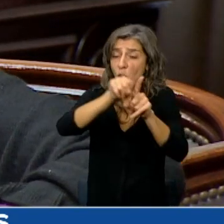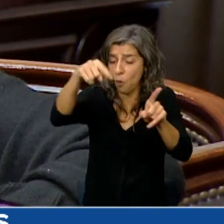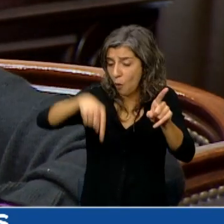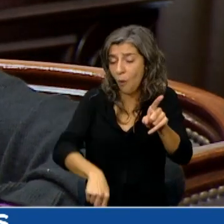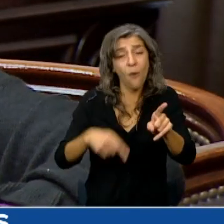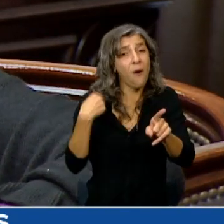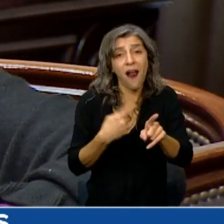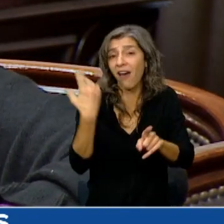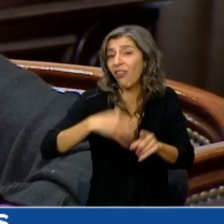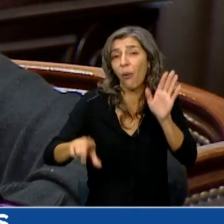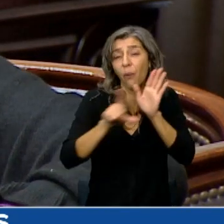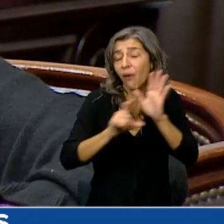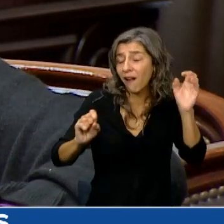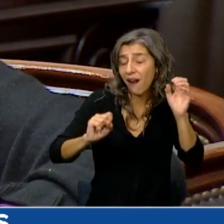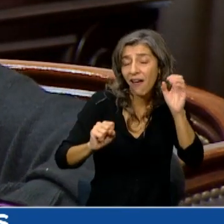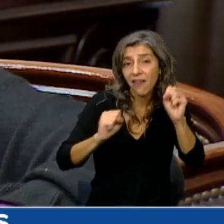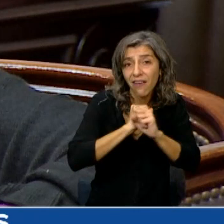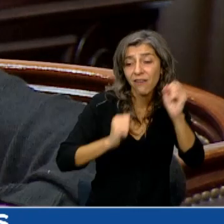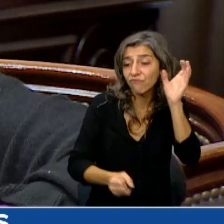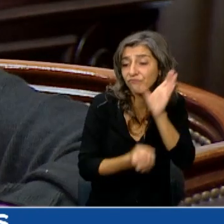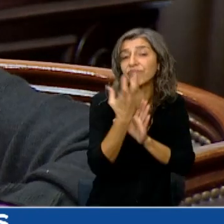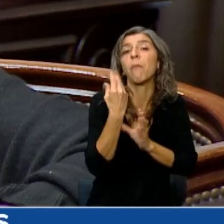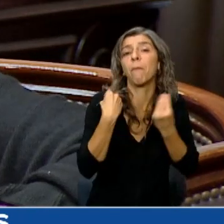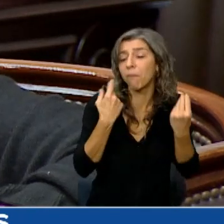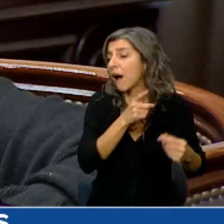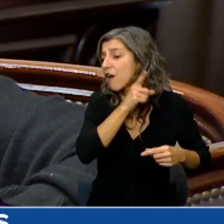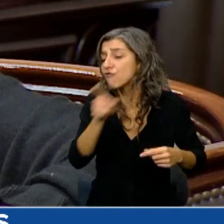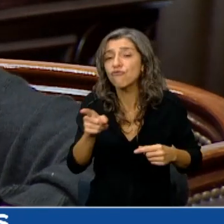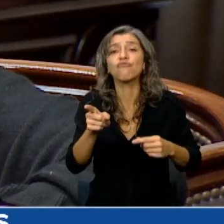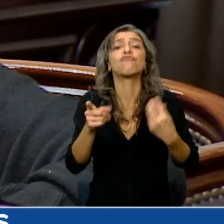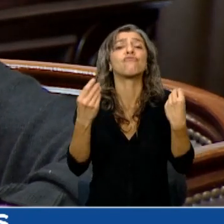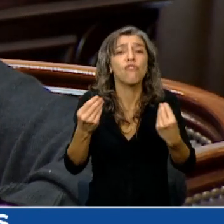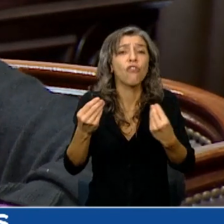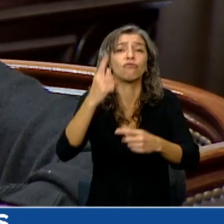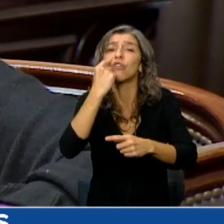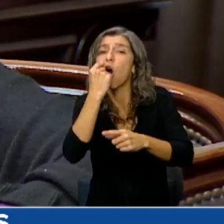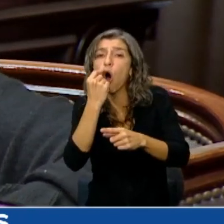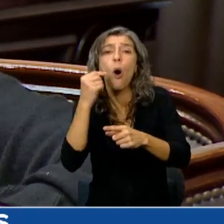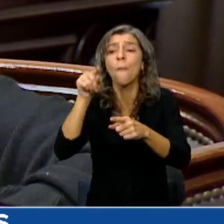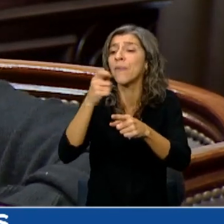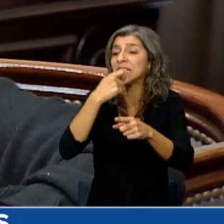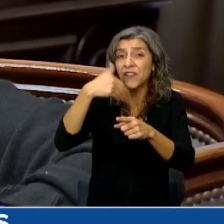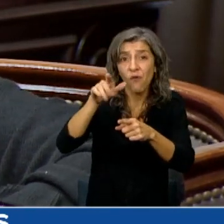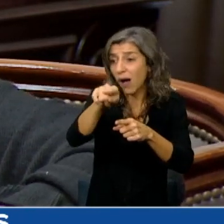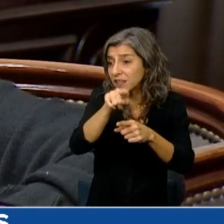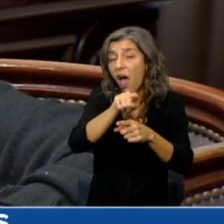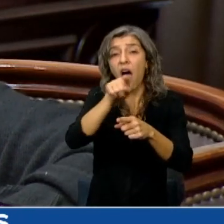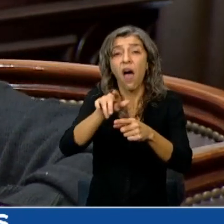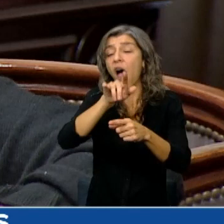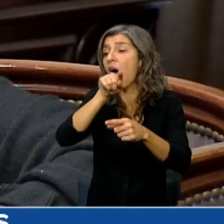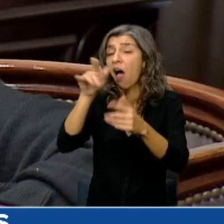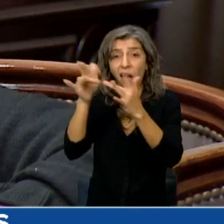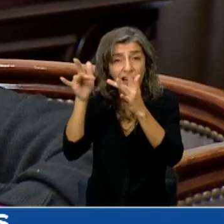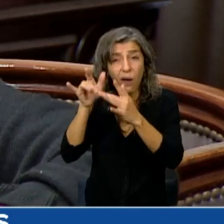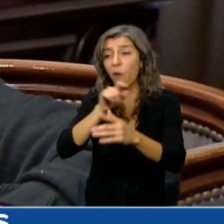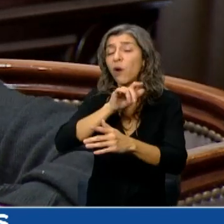marcos que apunten contra la perpetuación de la violencia machista hacia las mujeres, la cual utiliza medios digitales,